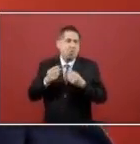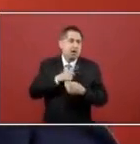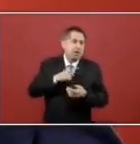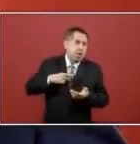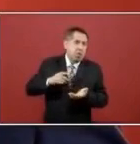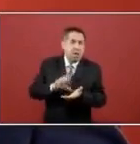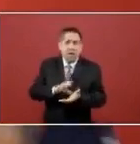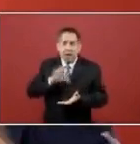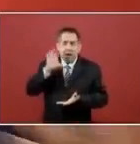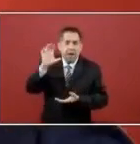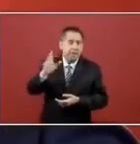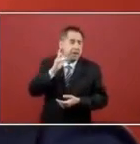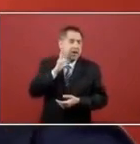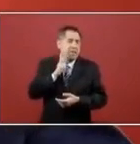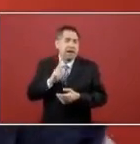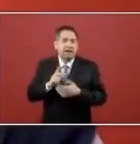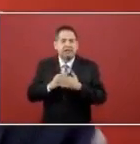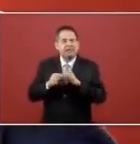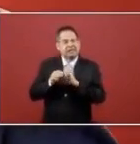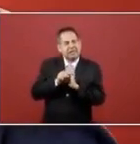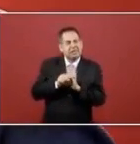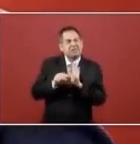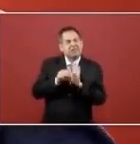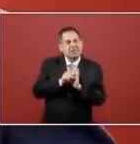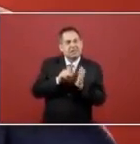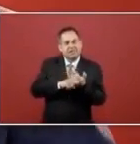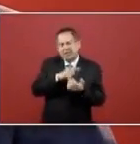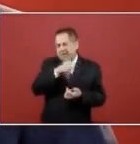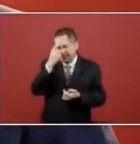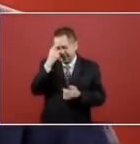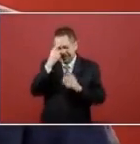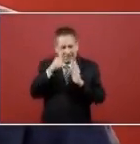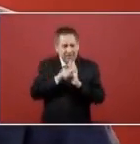Pemex, que va a ser imposible